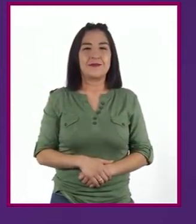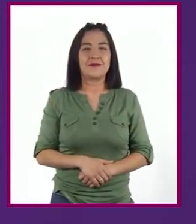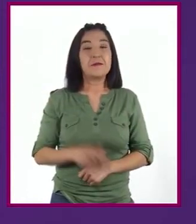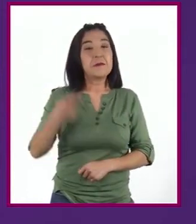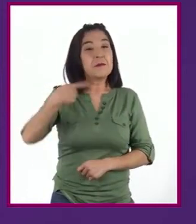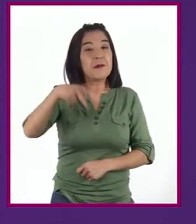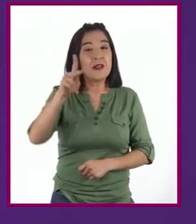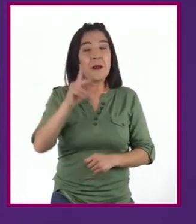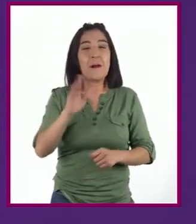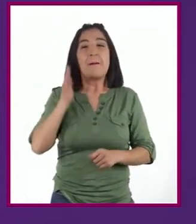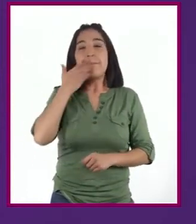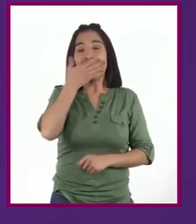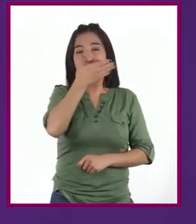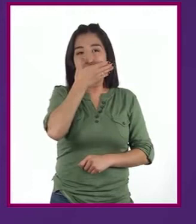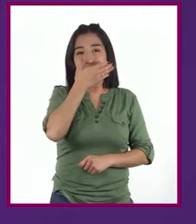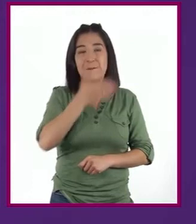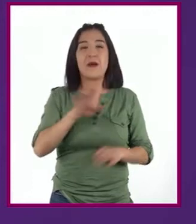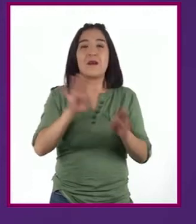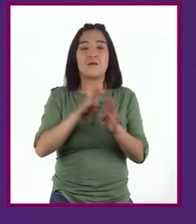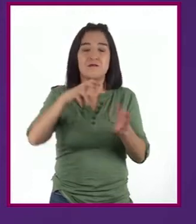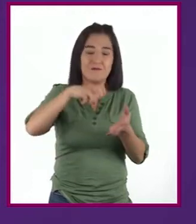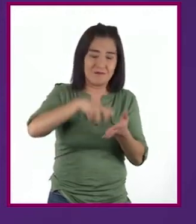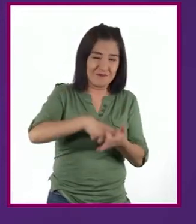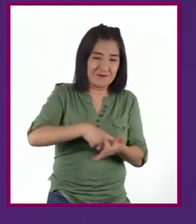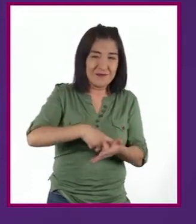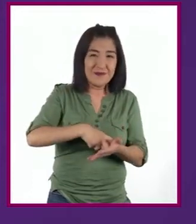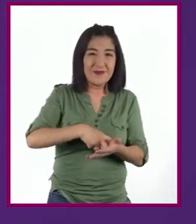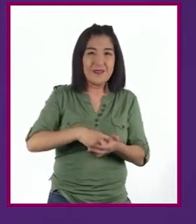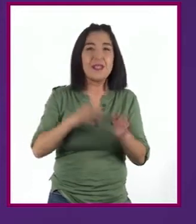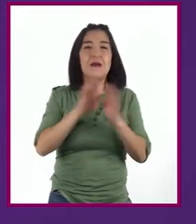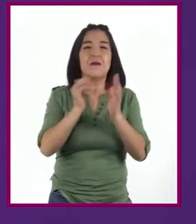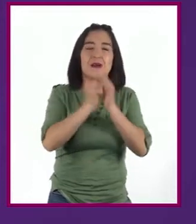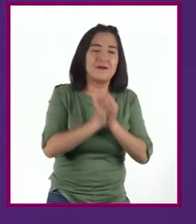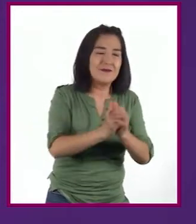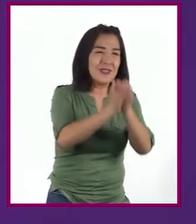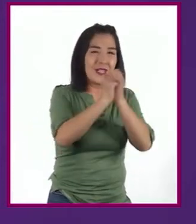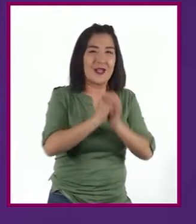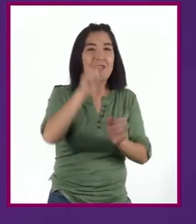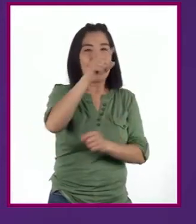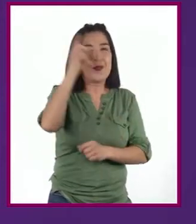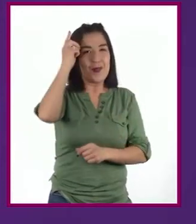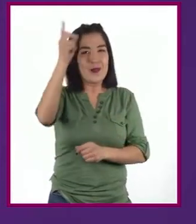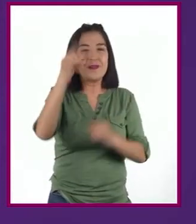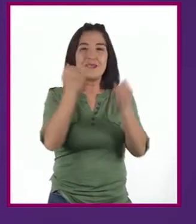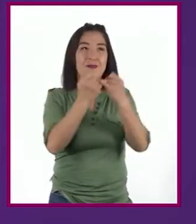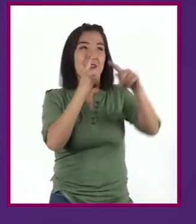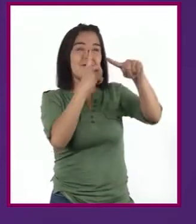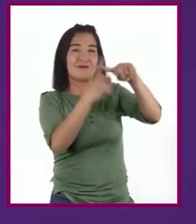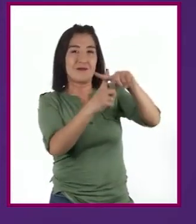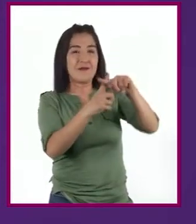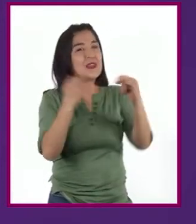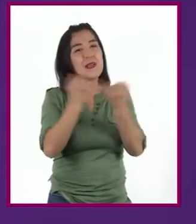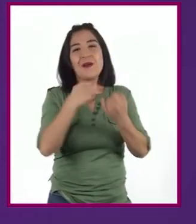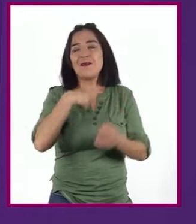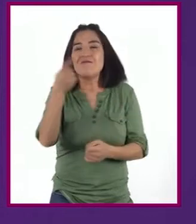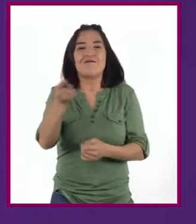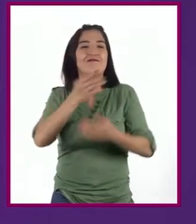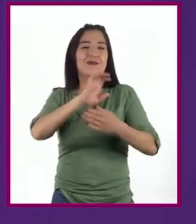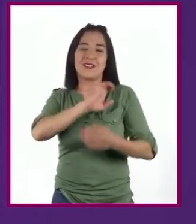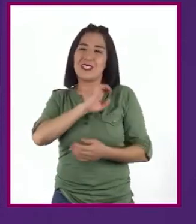Pero mudo, absorto y de rodillas, como se adora a Dios ante su altar, como yo te he